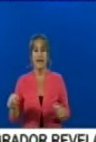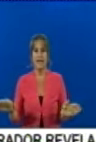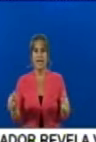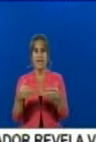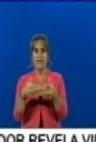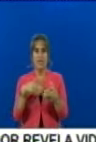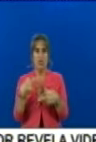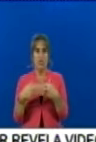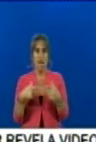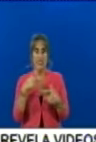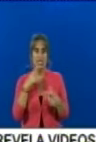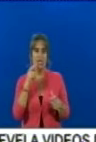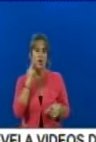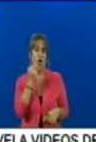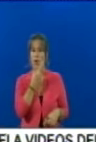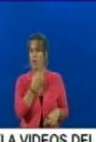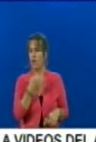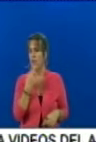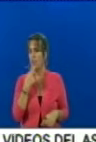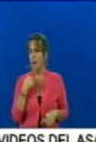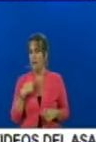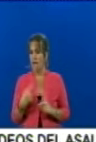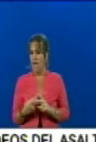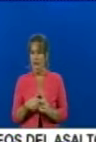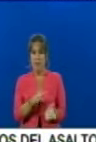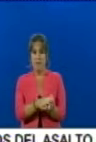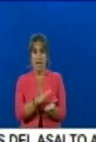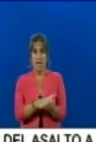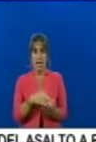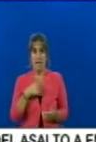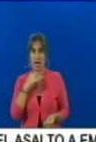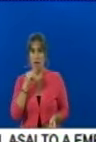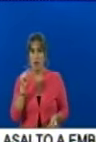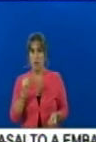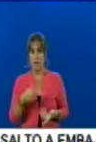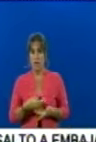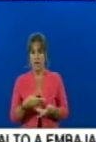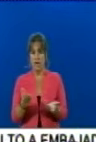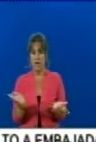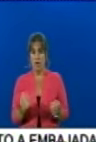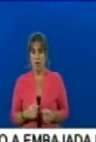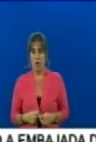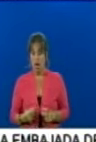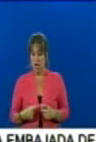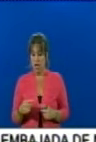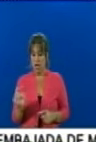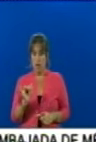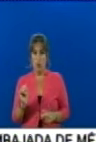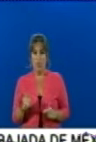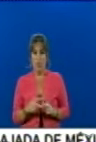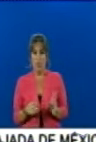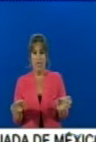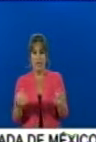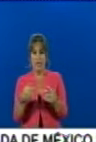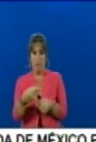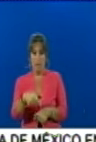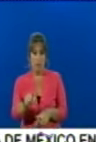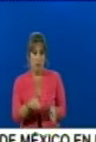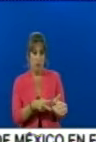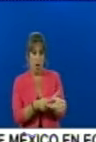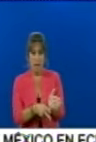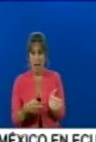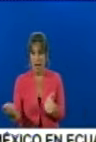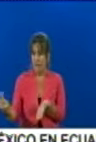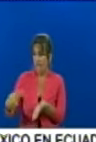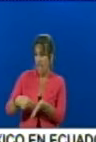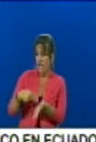que se está haciendo con el distrito José Martí, que nos quedan muy poco por distribuir y no así sellar, porque con el próximo tren